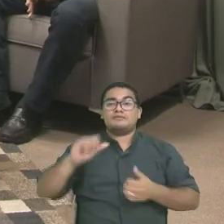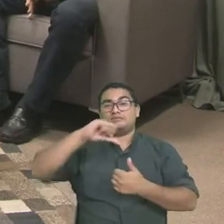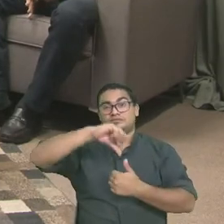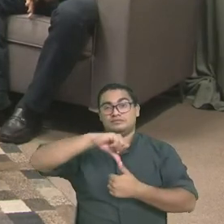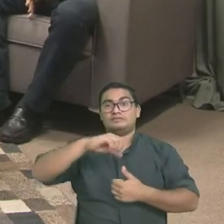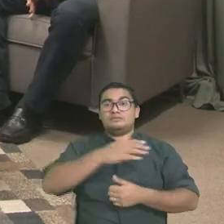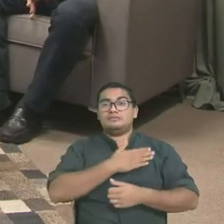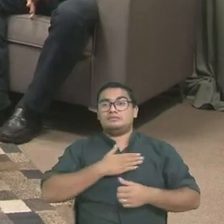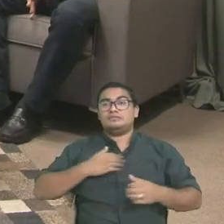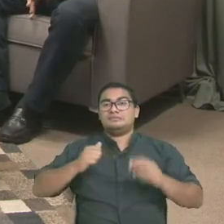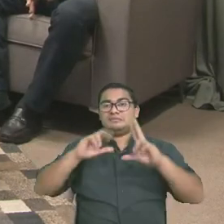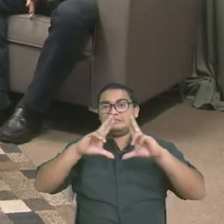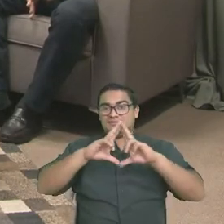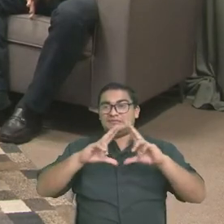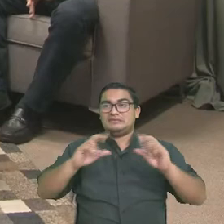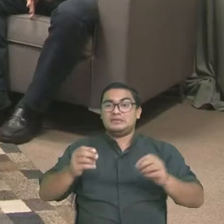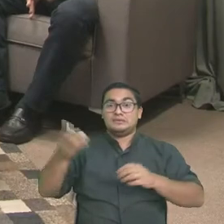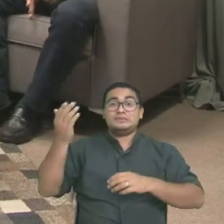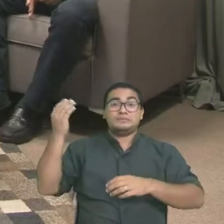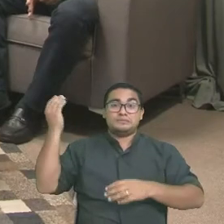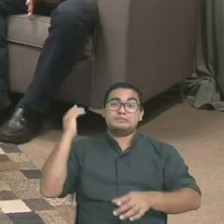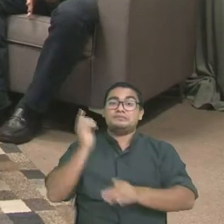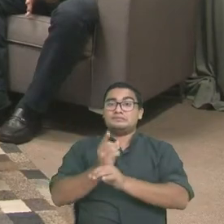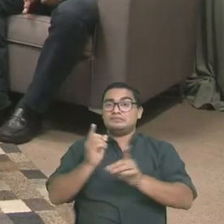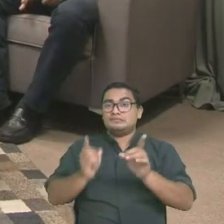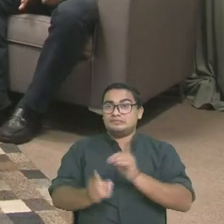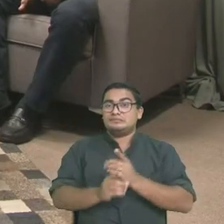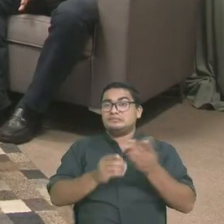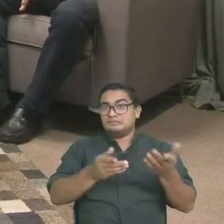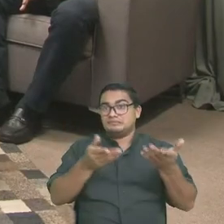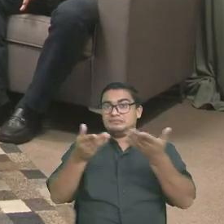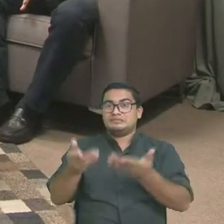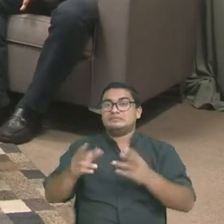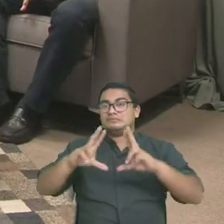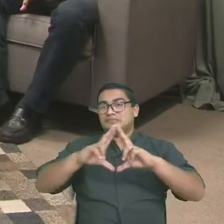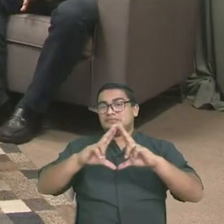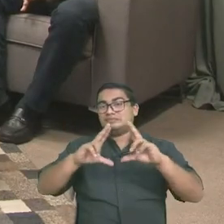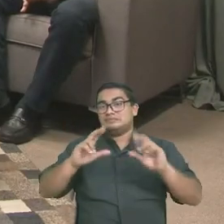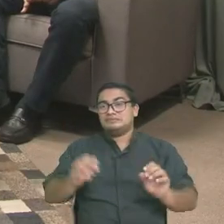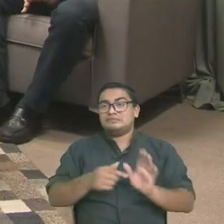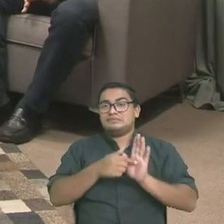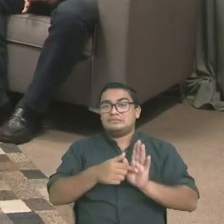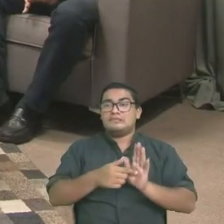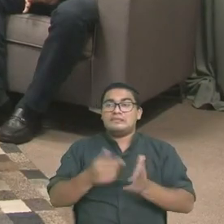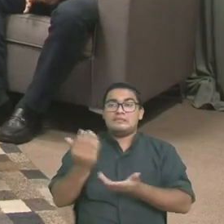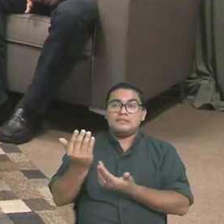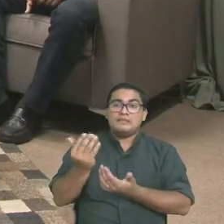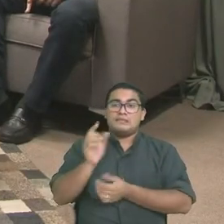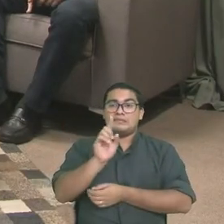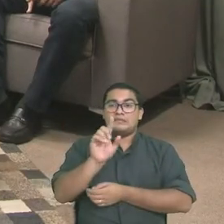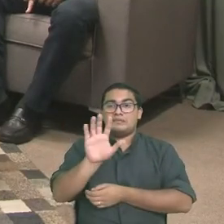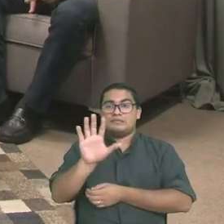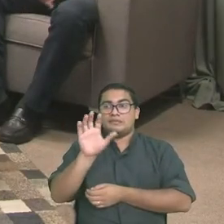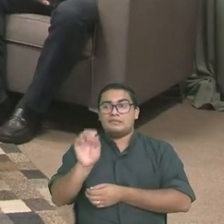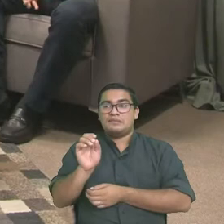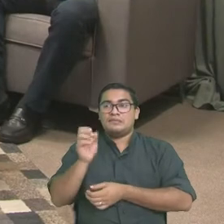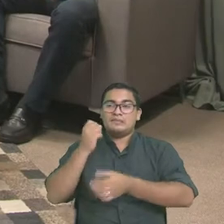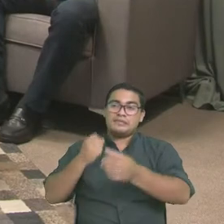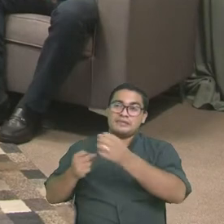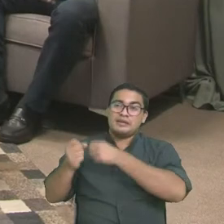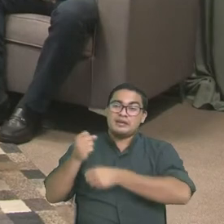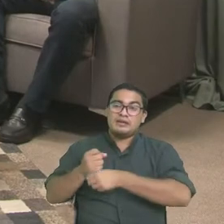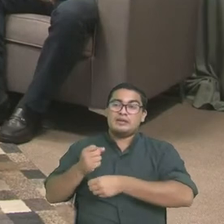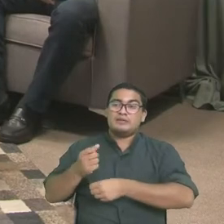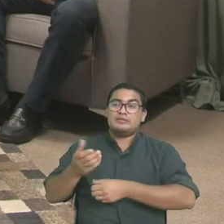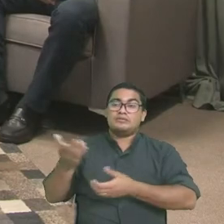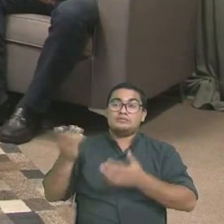históricas, disculpen que le interrumpa. Deudas históricas con la costa, por ejemplo. Tuvo que esperar 150 años de historia